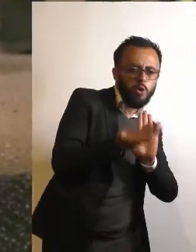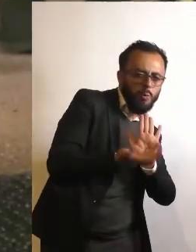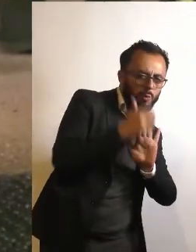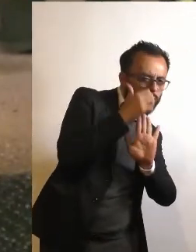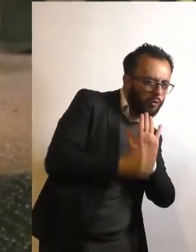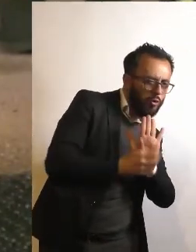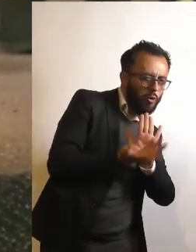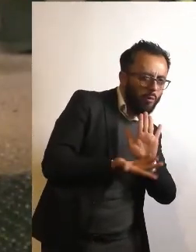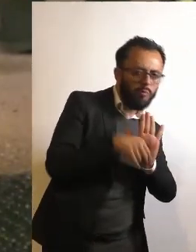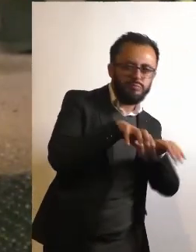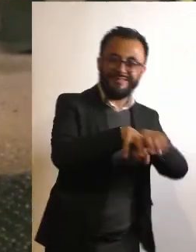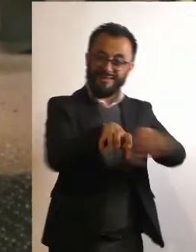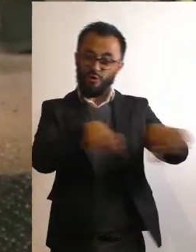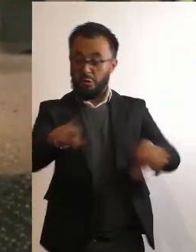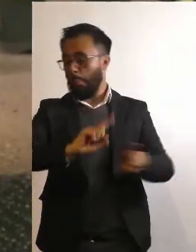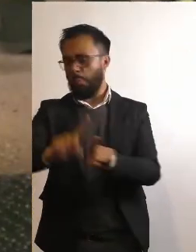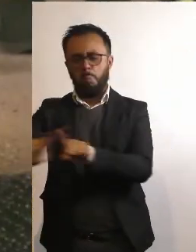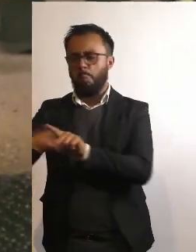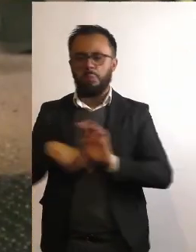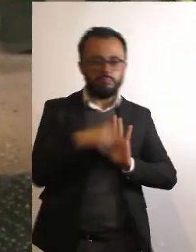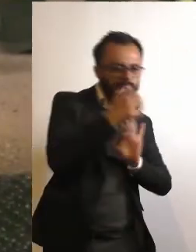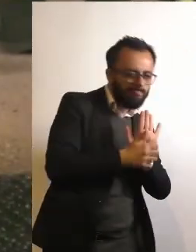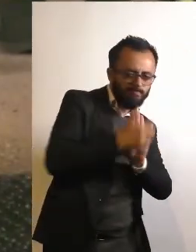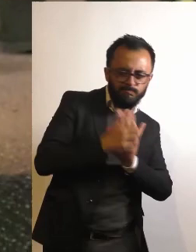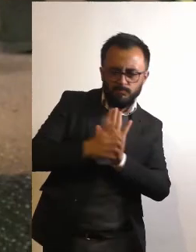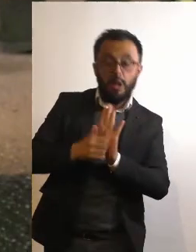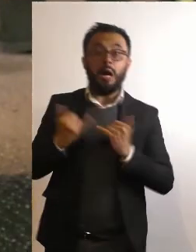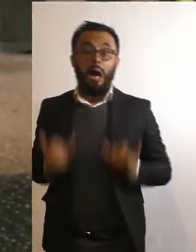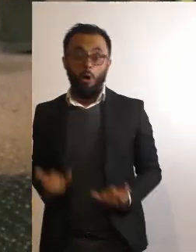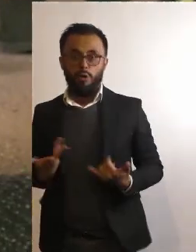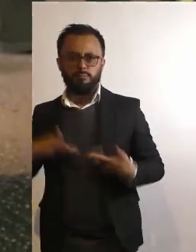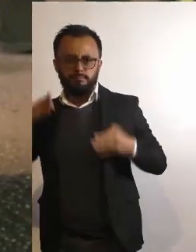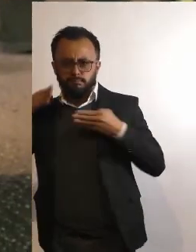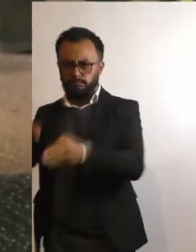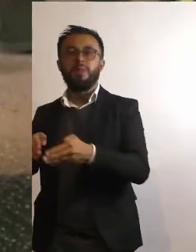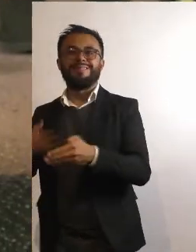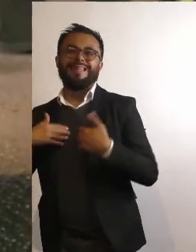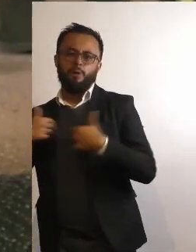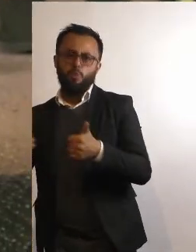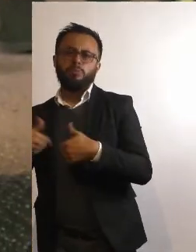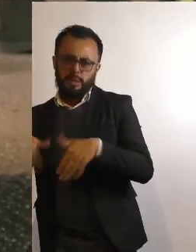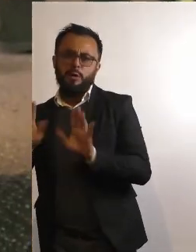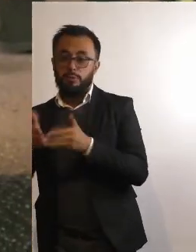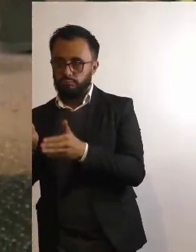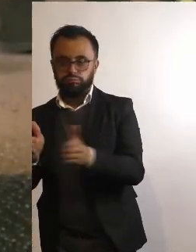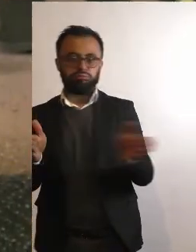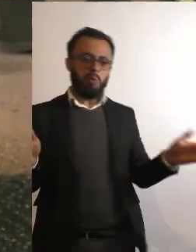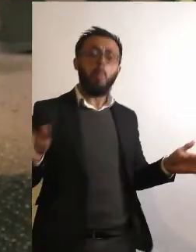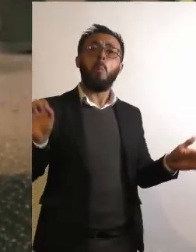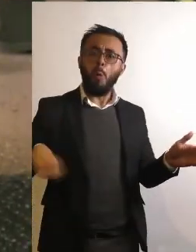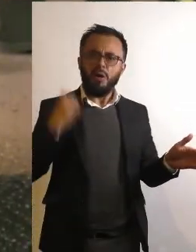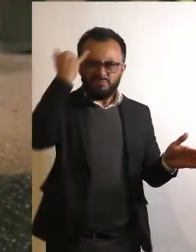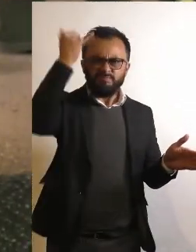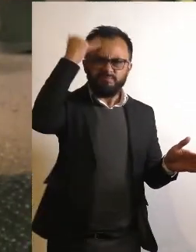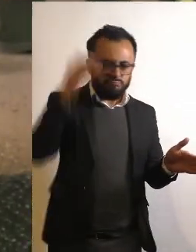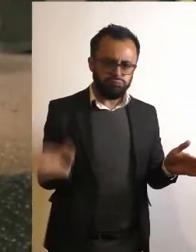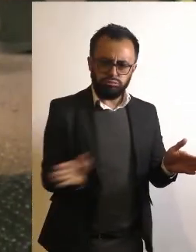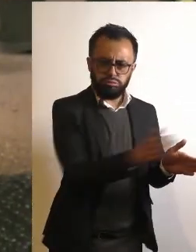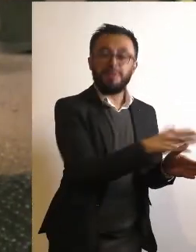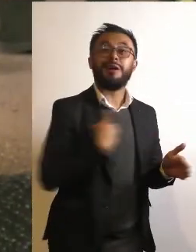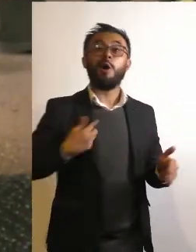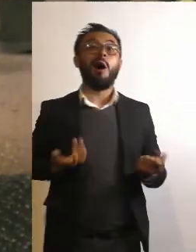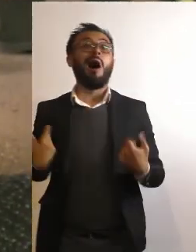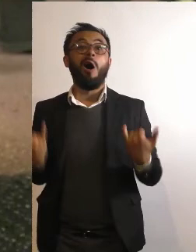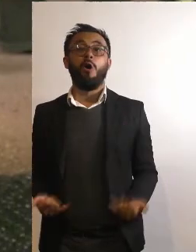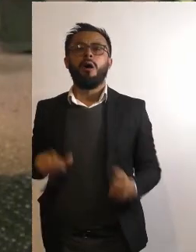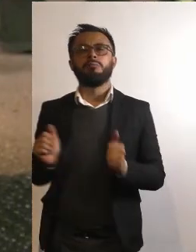en diferentes sectores. Actualmente nuestro foco es sector salud, pero esto no quiere decir que no acompañemos otras ideas. Estamos acompañando a 7 emprendedores de la